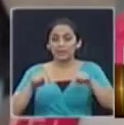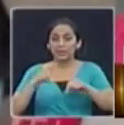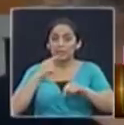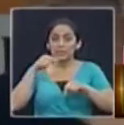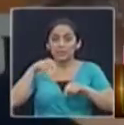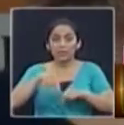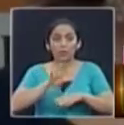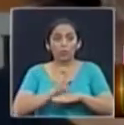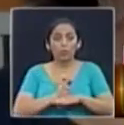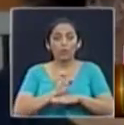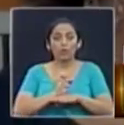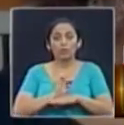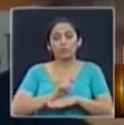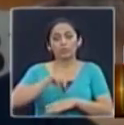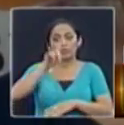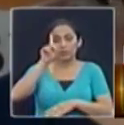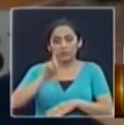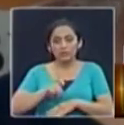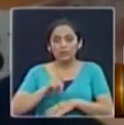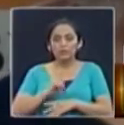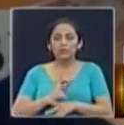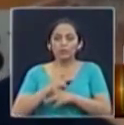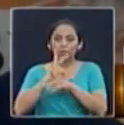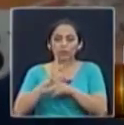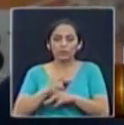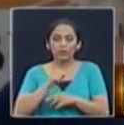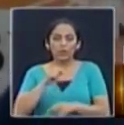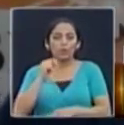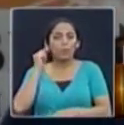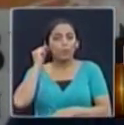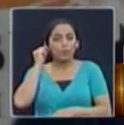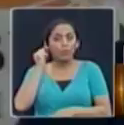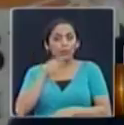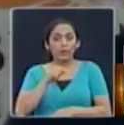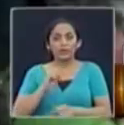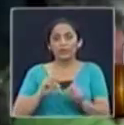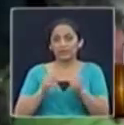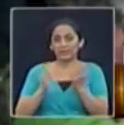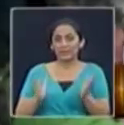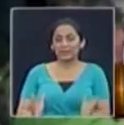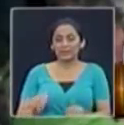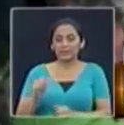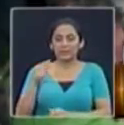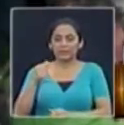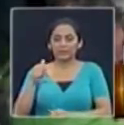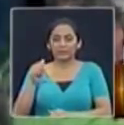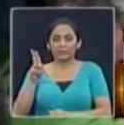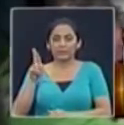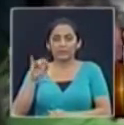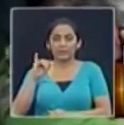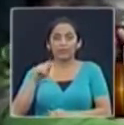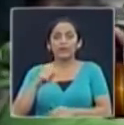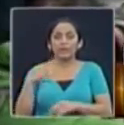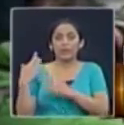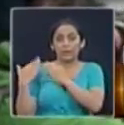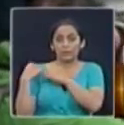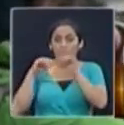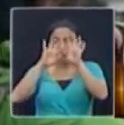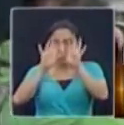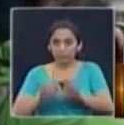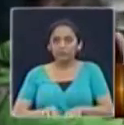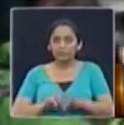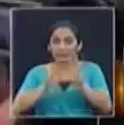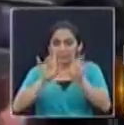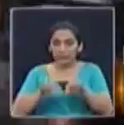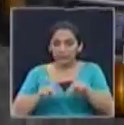territorio, coinciden en la iniciativa de Gabriela Rivadeneira, que firmando como secretaria ejecutiva del movimiento